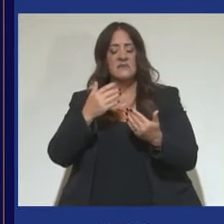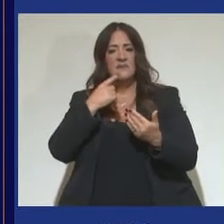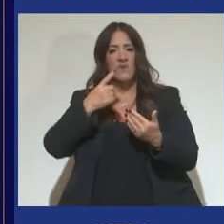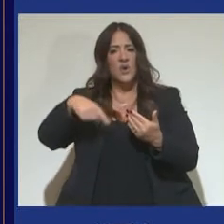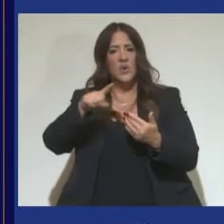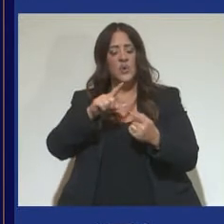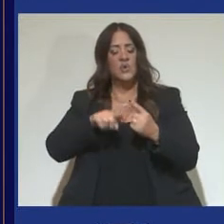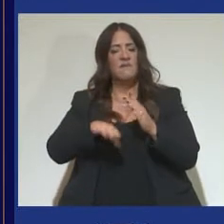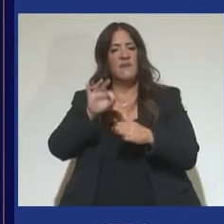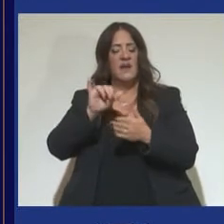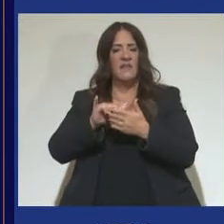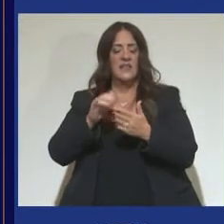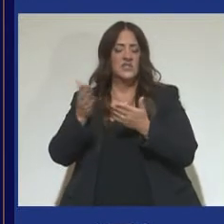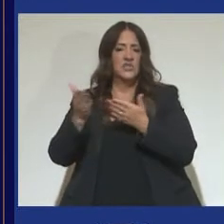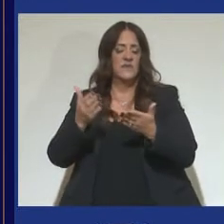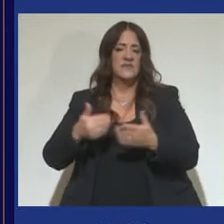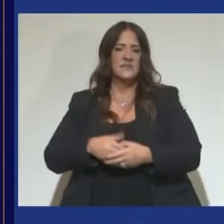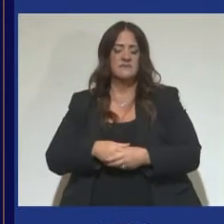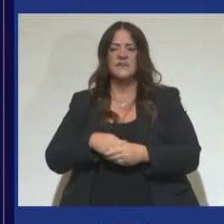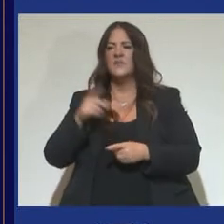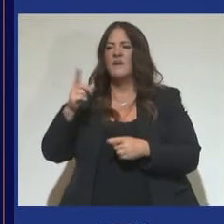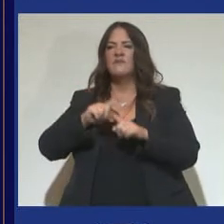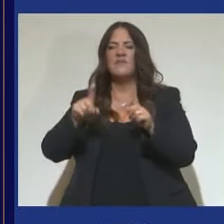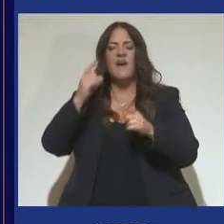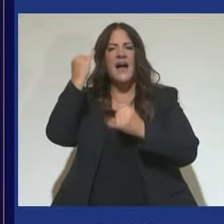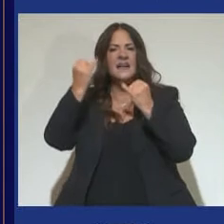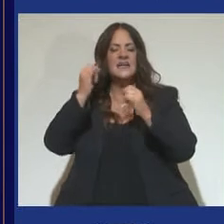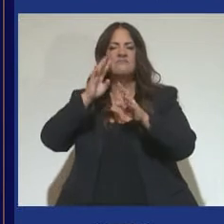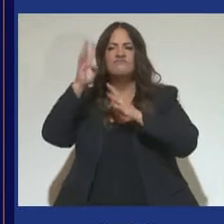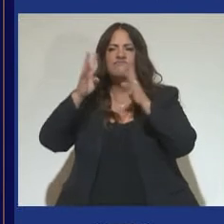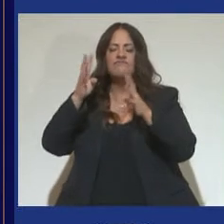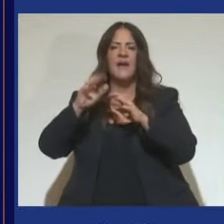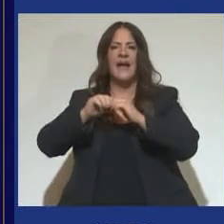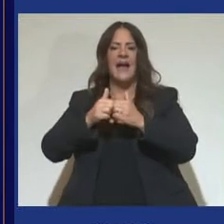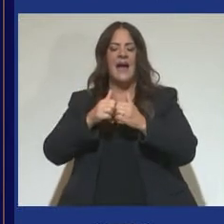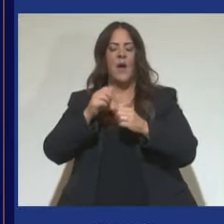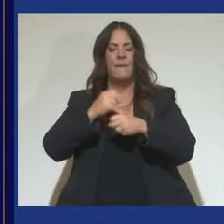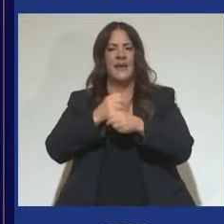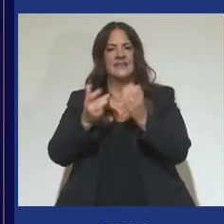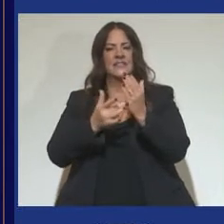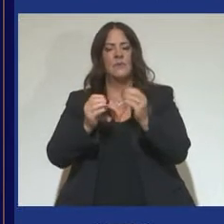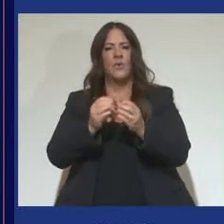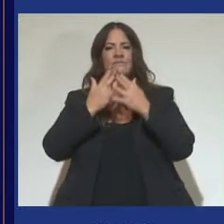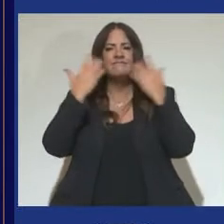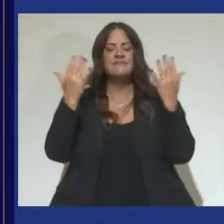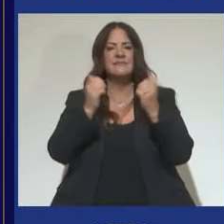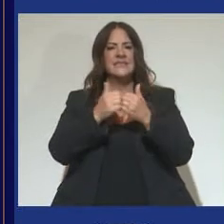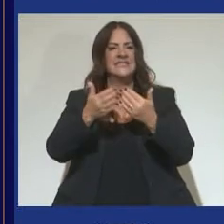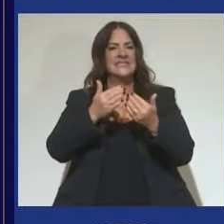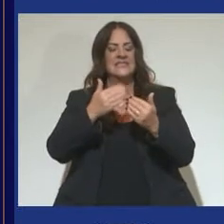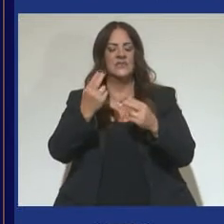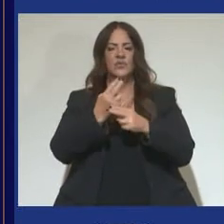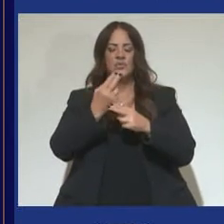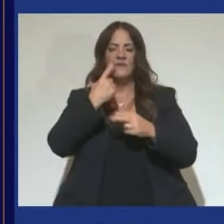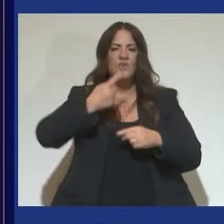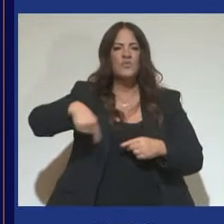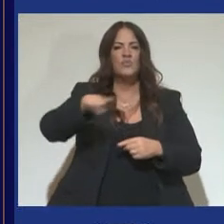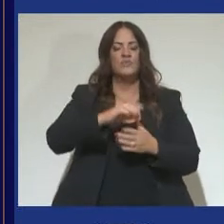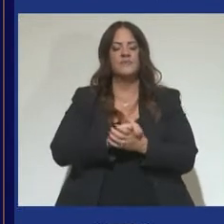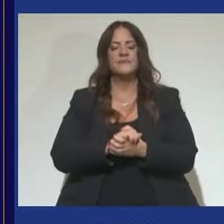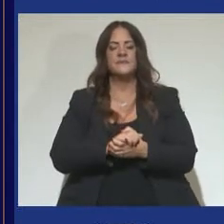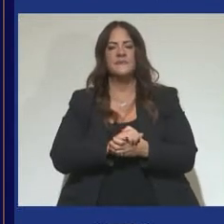ellos van de buscar a sugerir recordatorios todo tipo de estrategias y de cómo mirar la tecnología